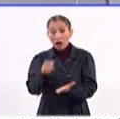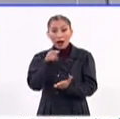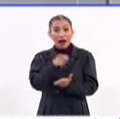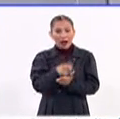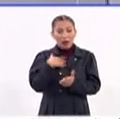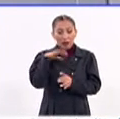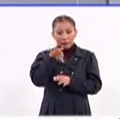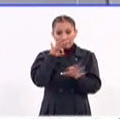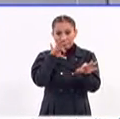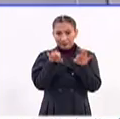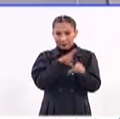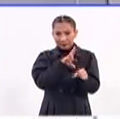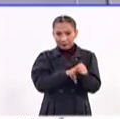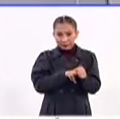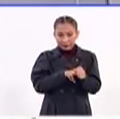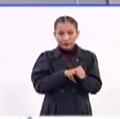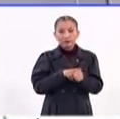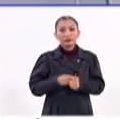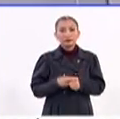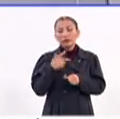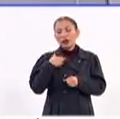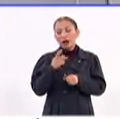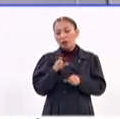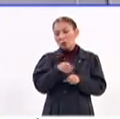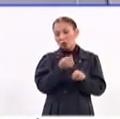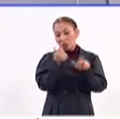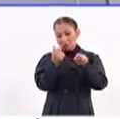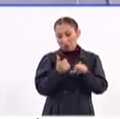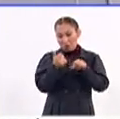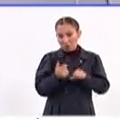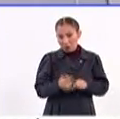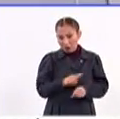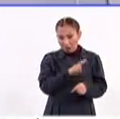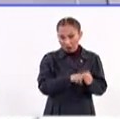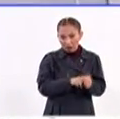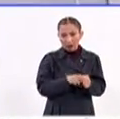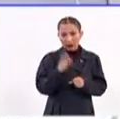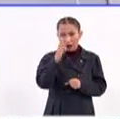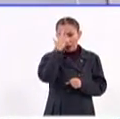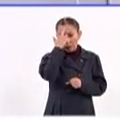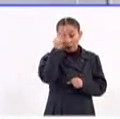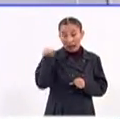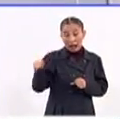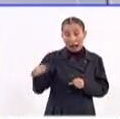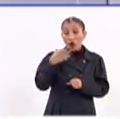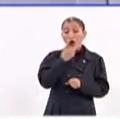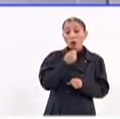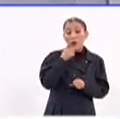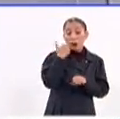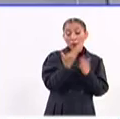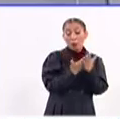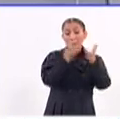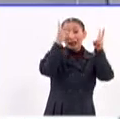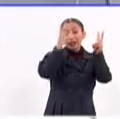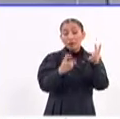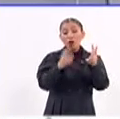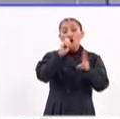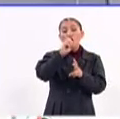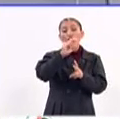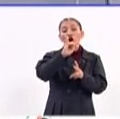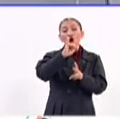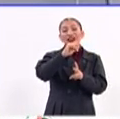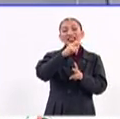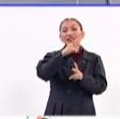de la selección, y en este caso de la selección natural. Recordemos que él propuso el tema del origen de